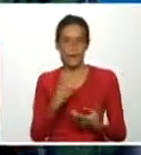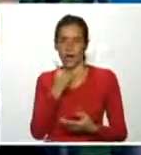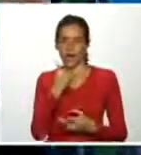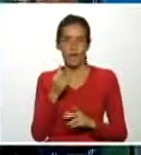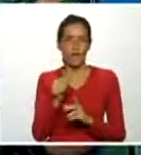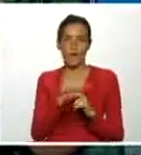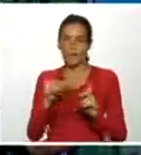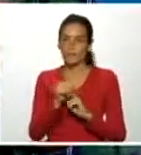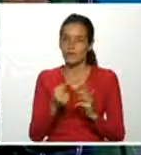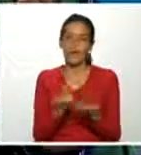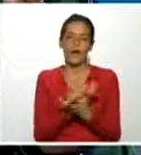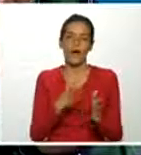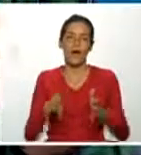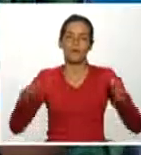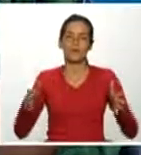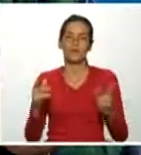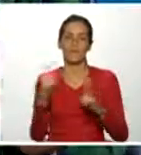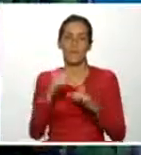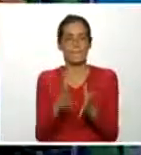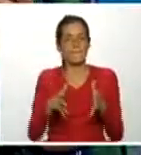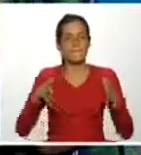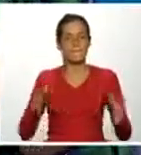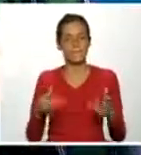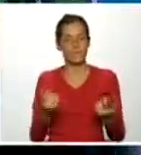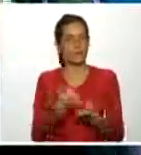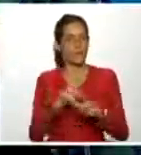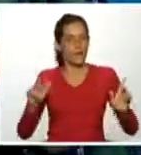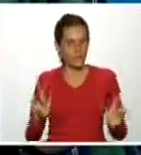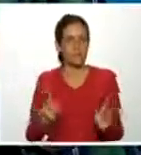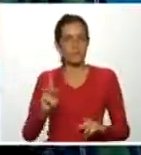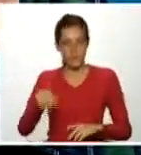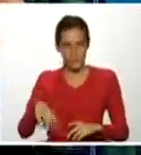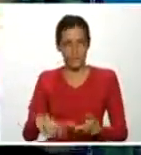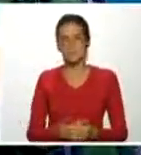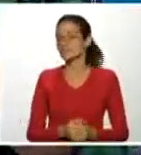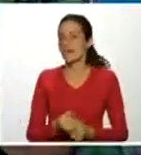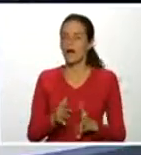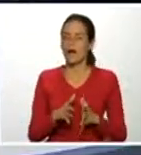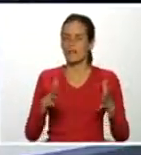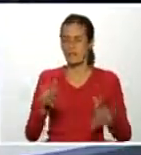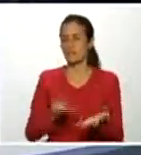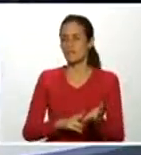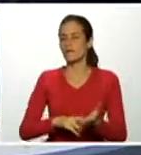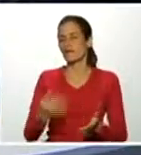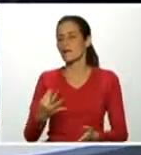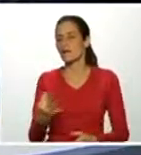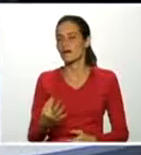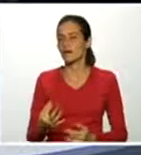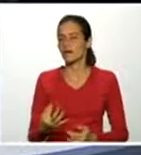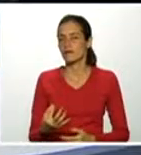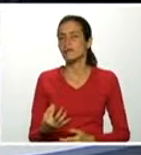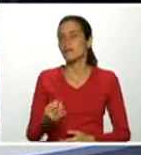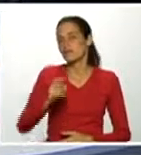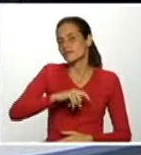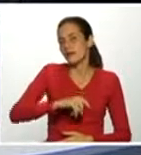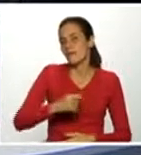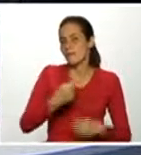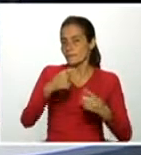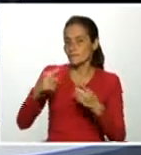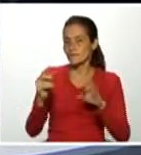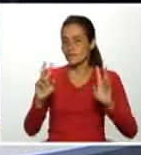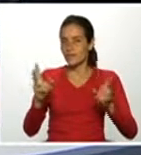es un ámbito muy amplio, ¿no? Es una palabra muy grande. Bueno, ser soberano ya es una palabra gigantesca, ¿no? Que amerita muchas